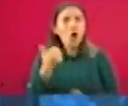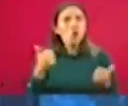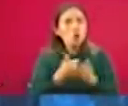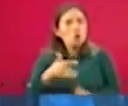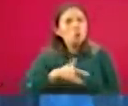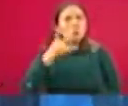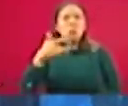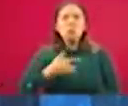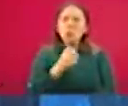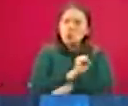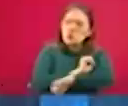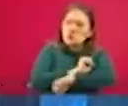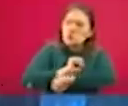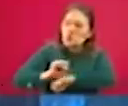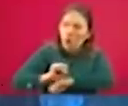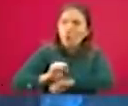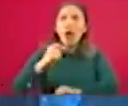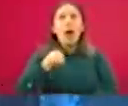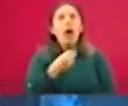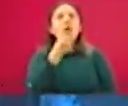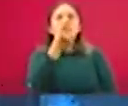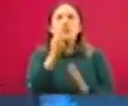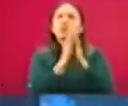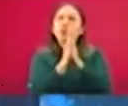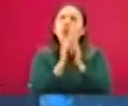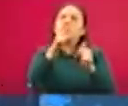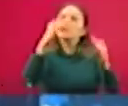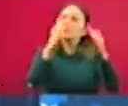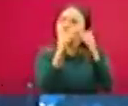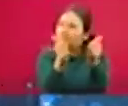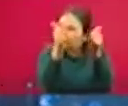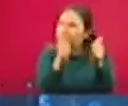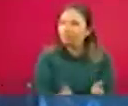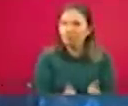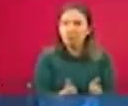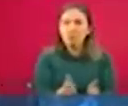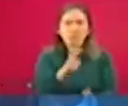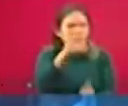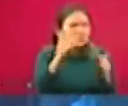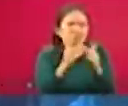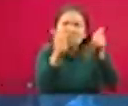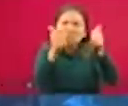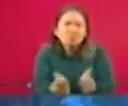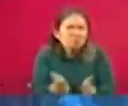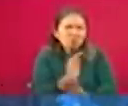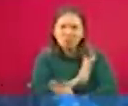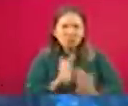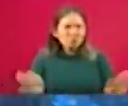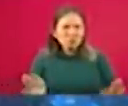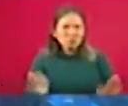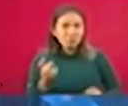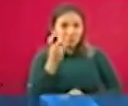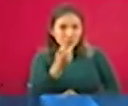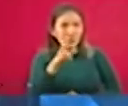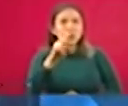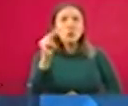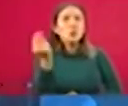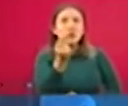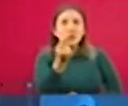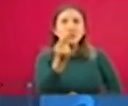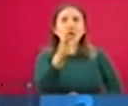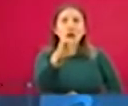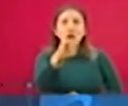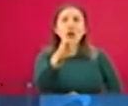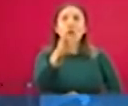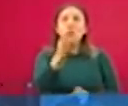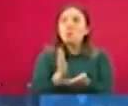sobre lo que dice el New York Times, también dice que no se conocen las cifras, no han dado a conocer las cifras